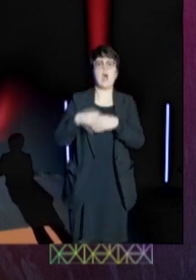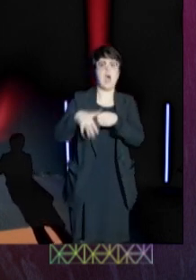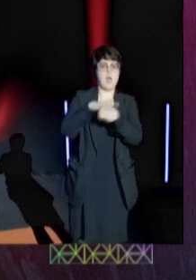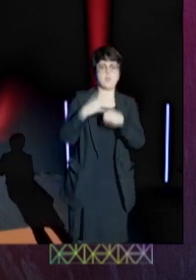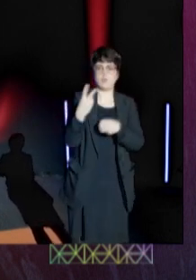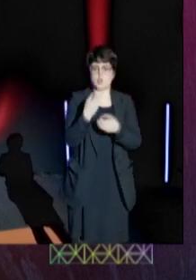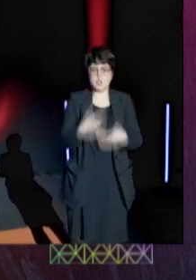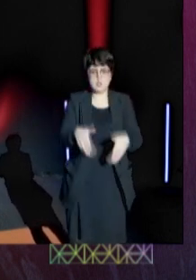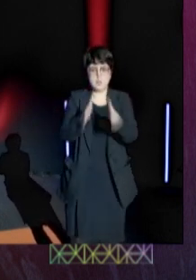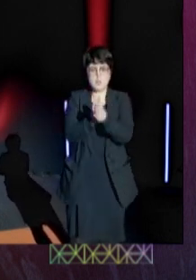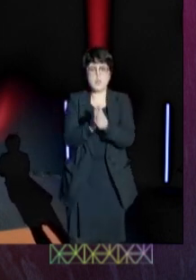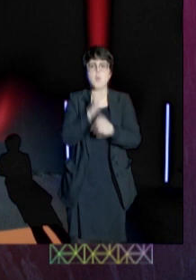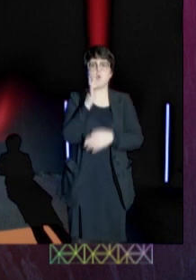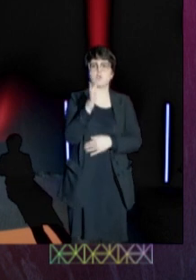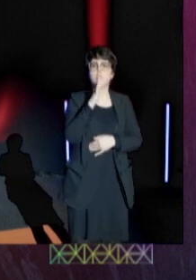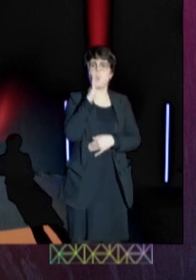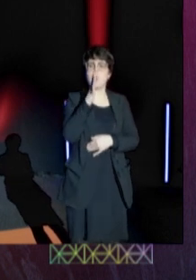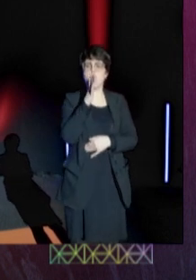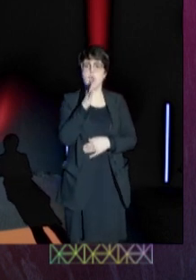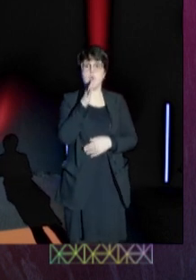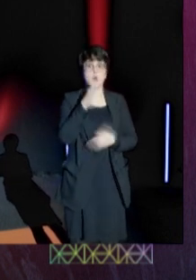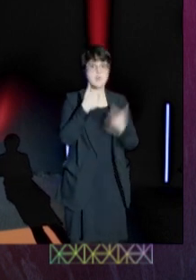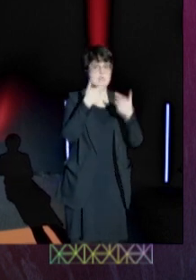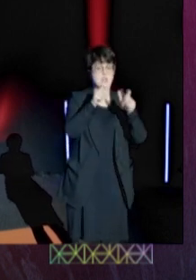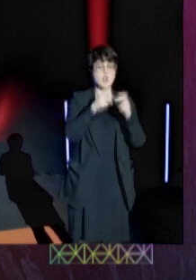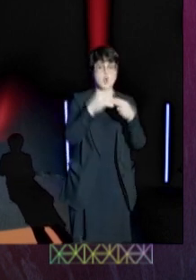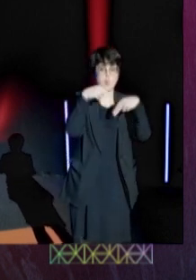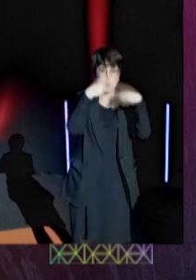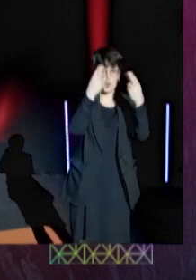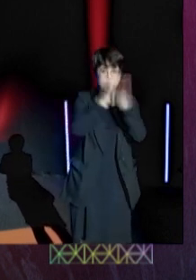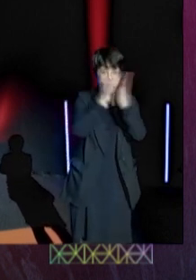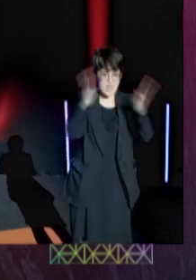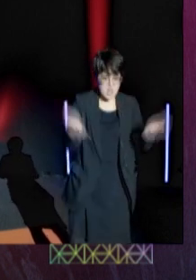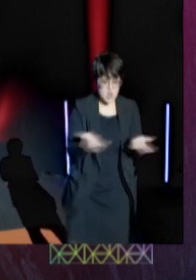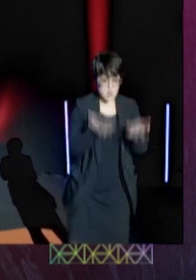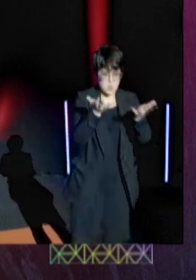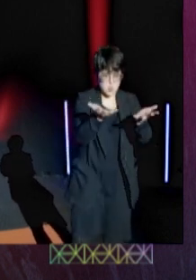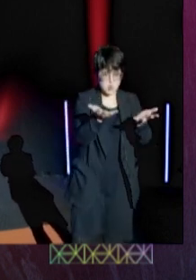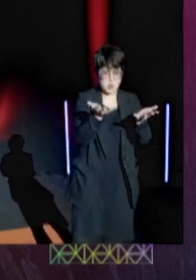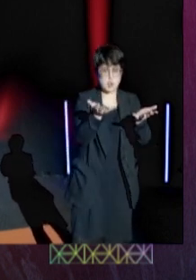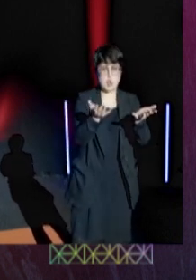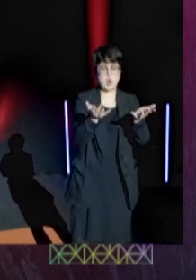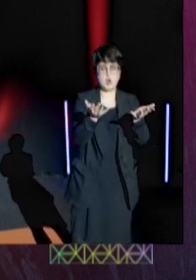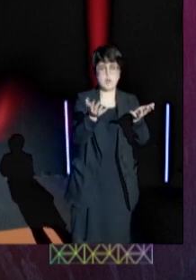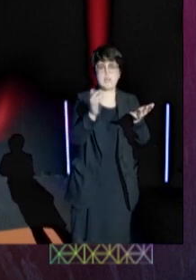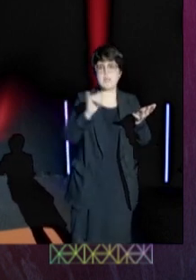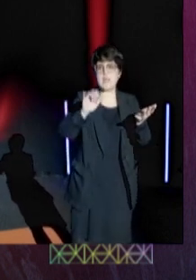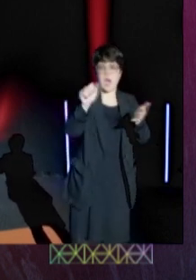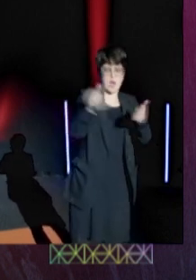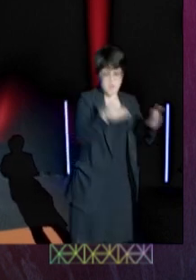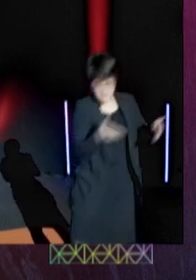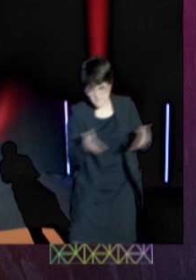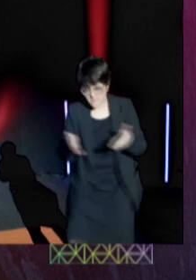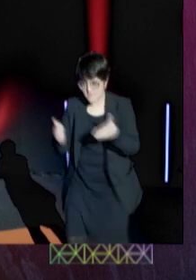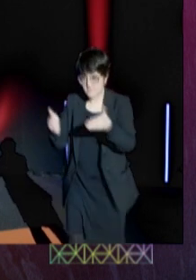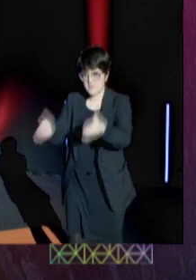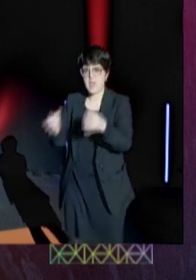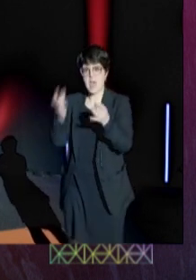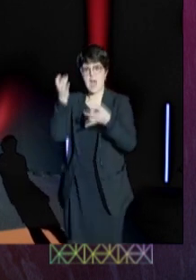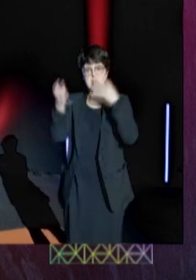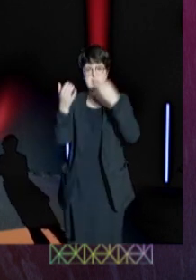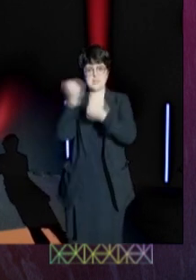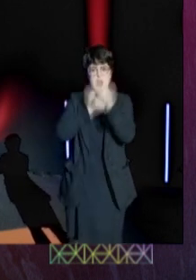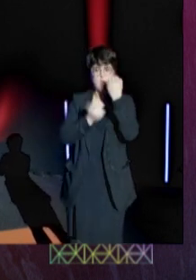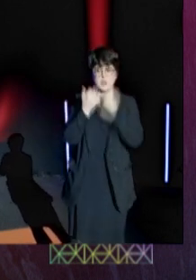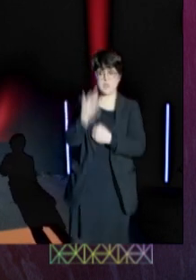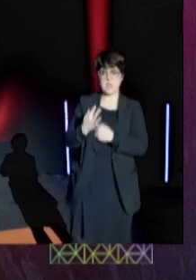ámbitos porque el sector público puede aportar mucho en el impulso y en la reconducción eh de la Inteligencia artificial en muchas actividades económicas